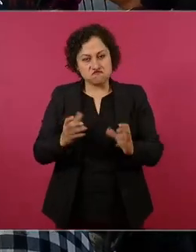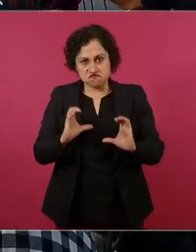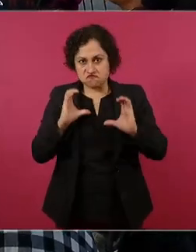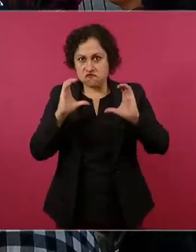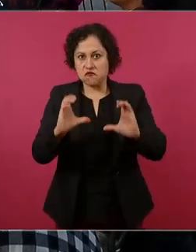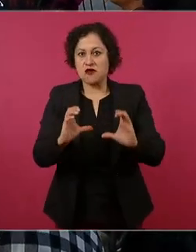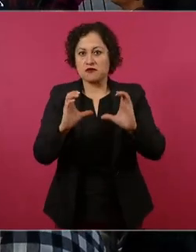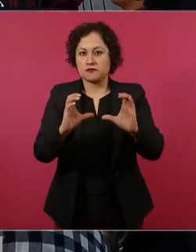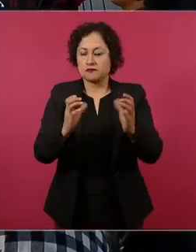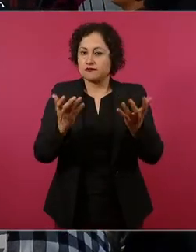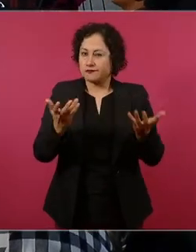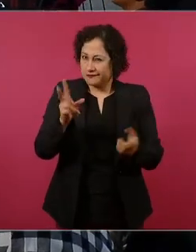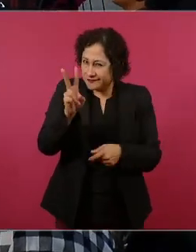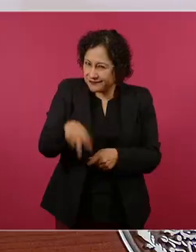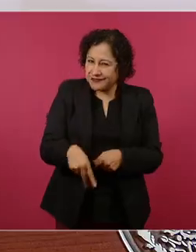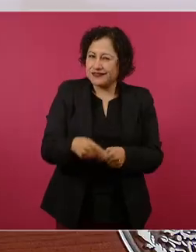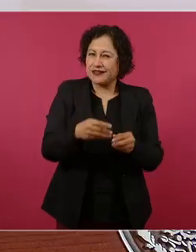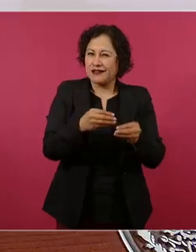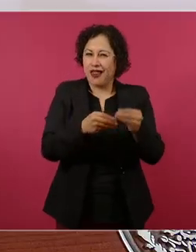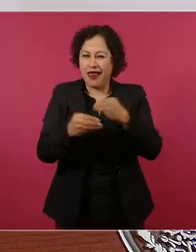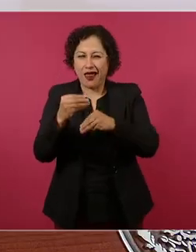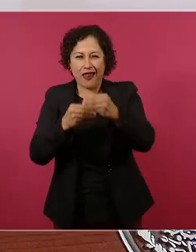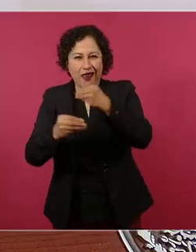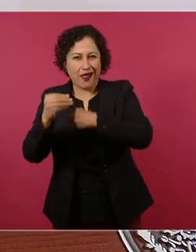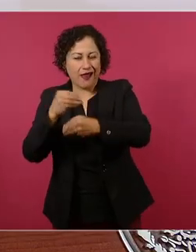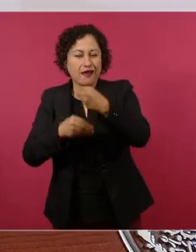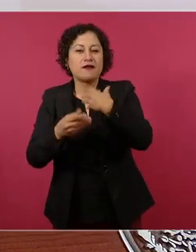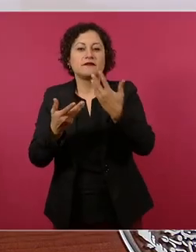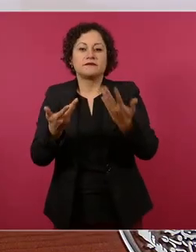y tenían la idea